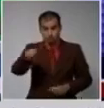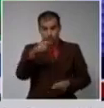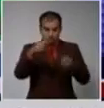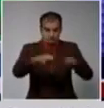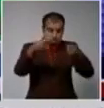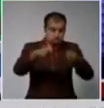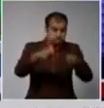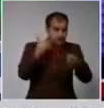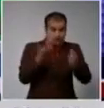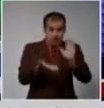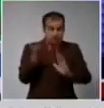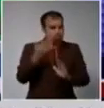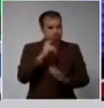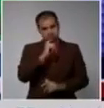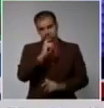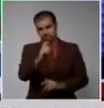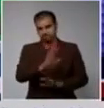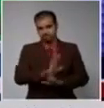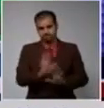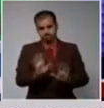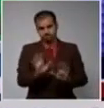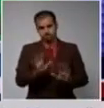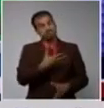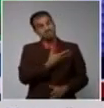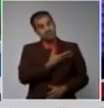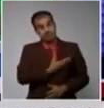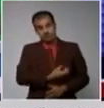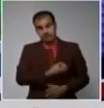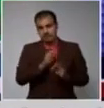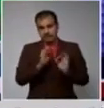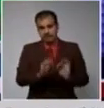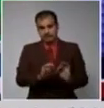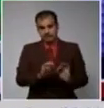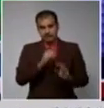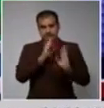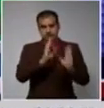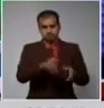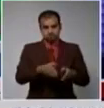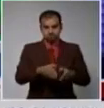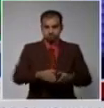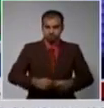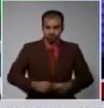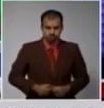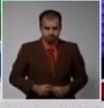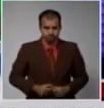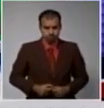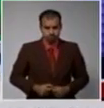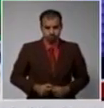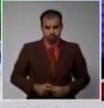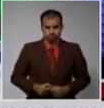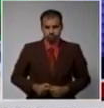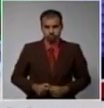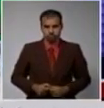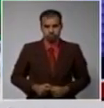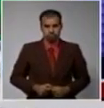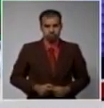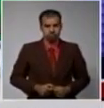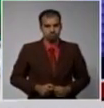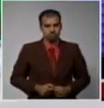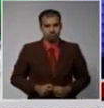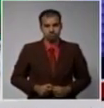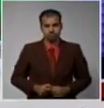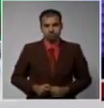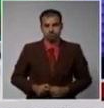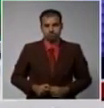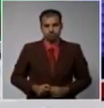recuperación. Lamentamos mucho este fallecimiento y damos las condolencias a sus familiares y amistades.